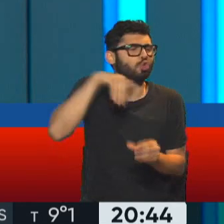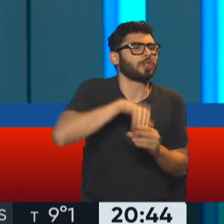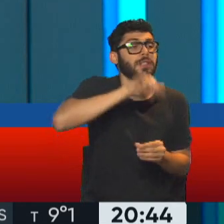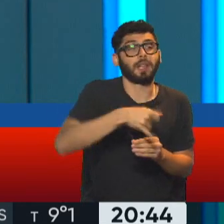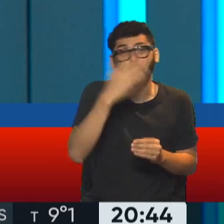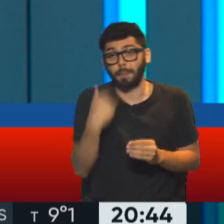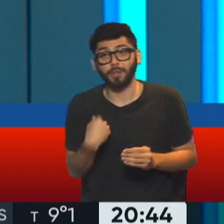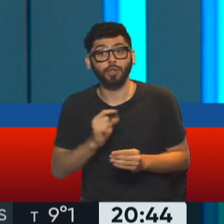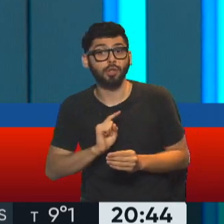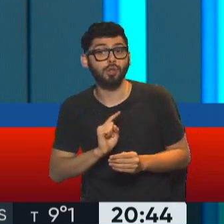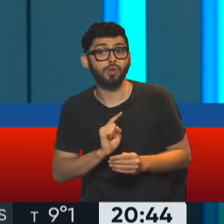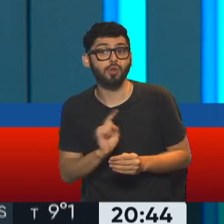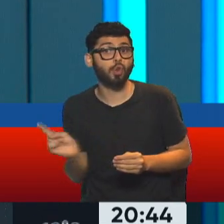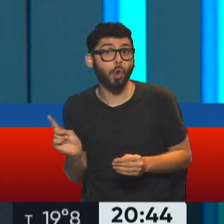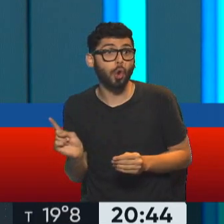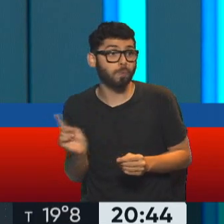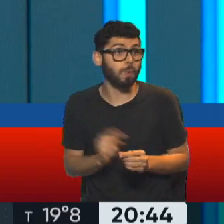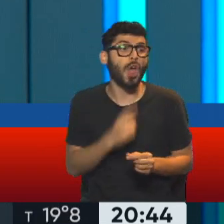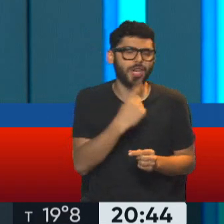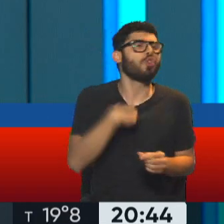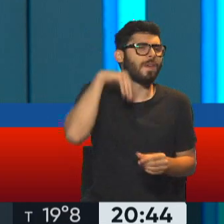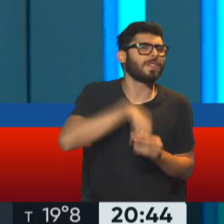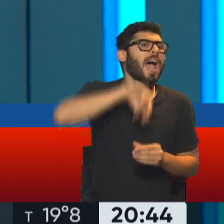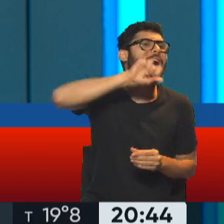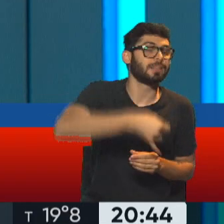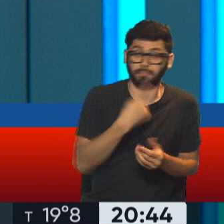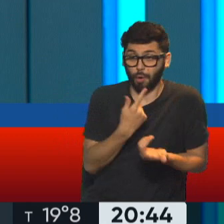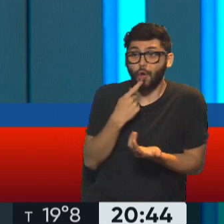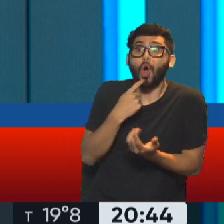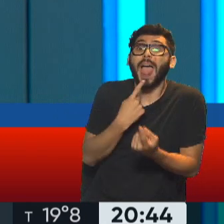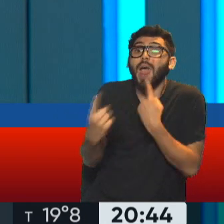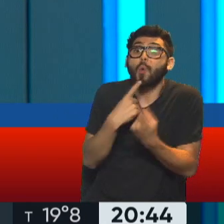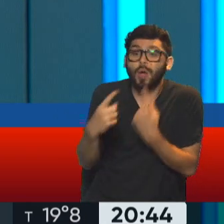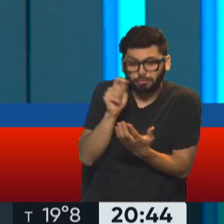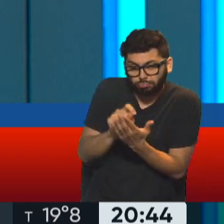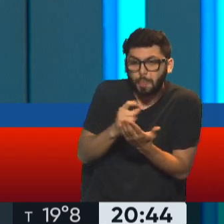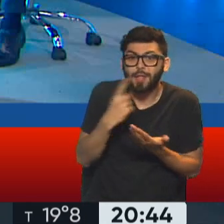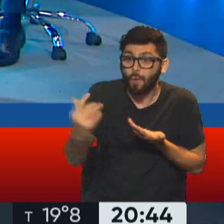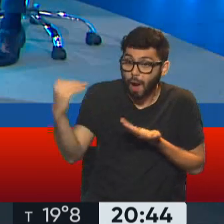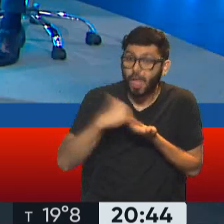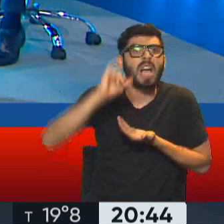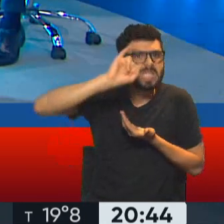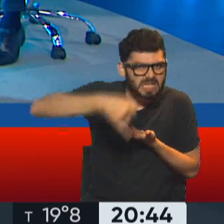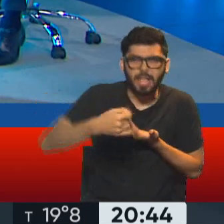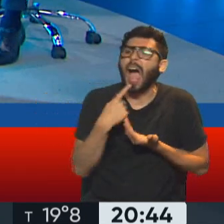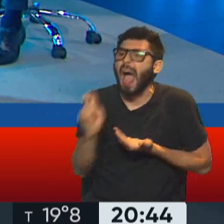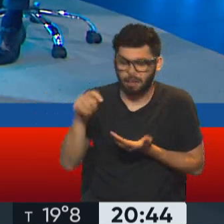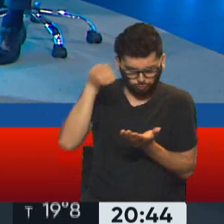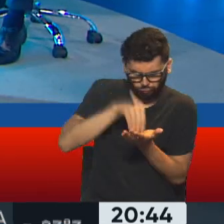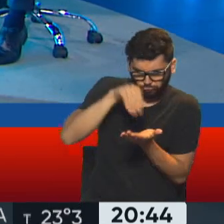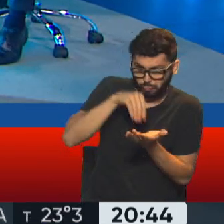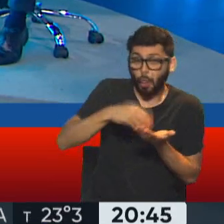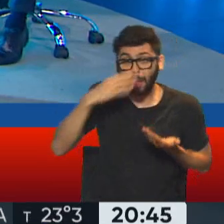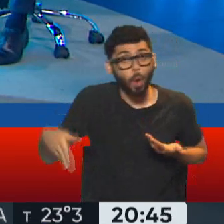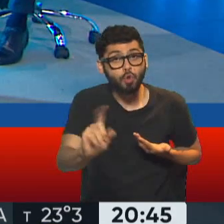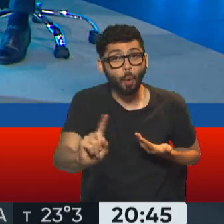dice por quién va a votar y con eso construís la encuesta. Sí, sí, eso sí. Igual yo creo que